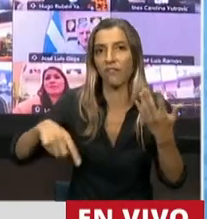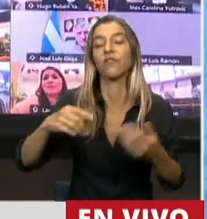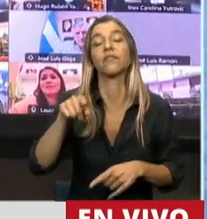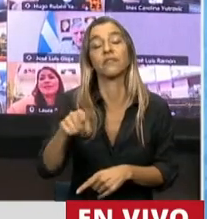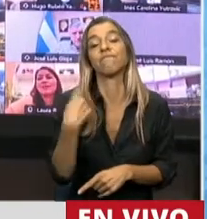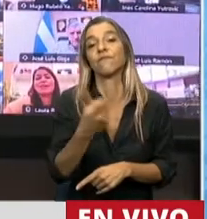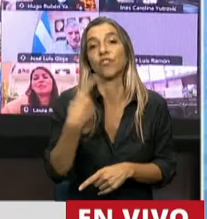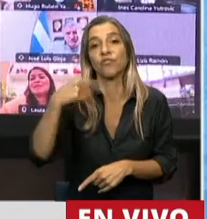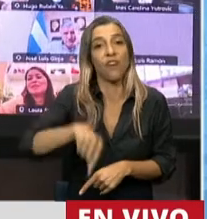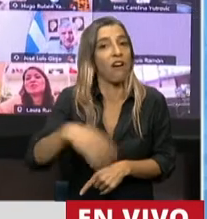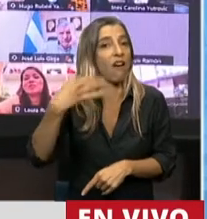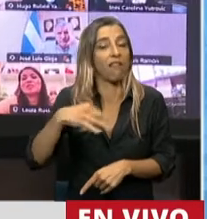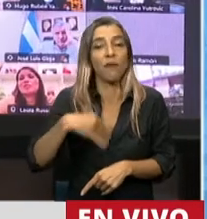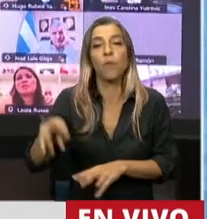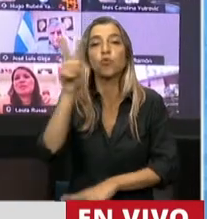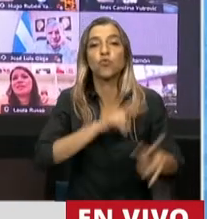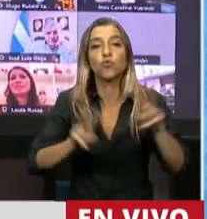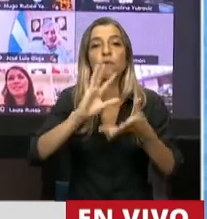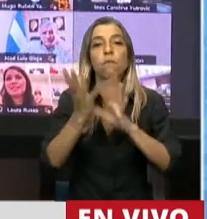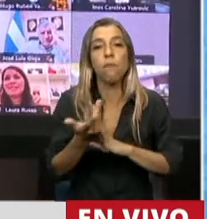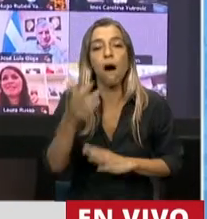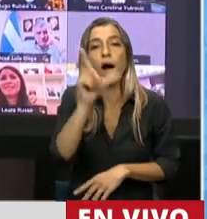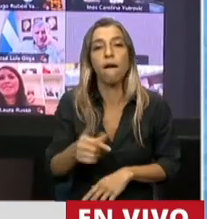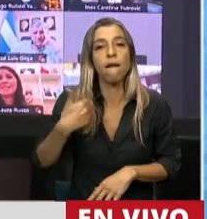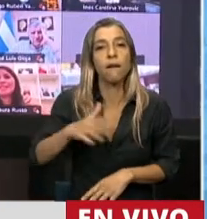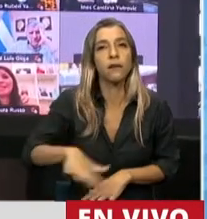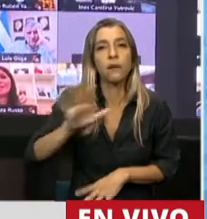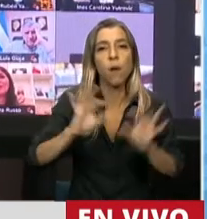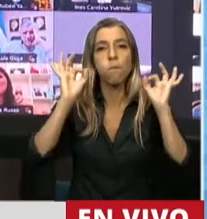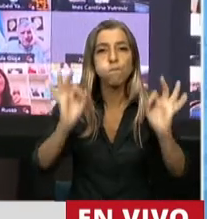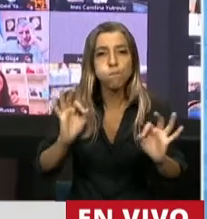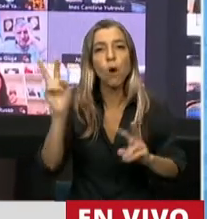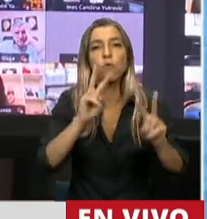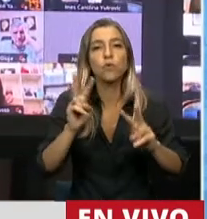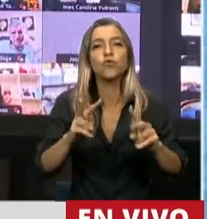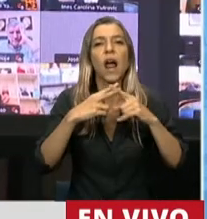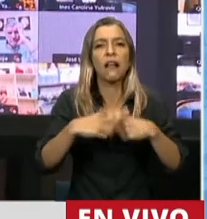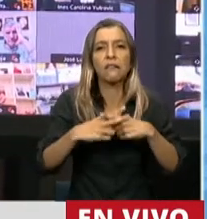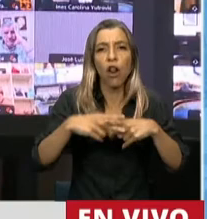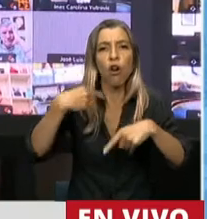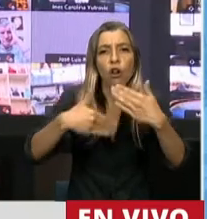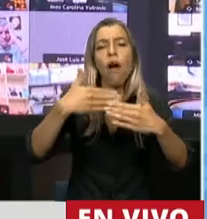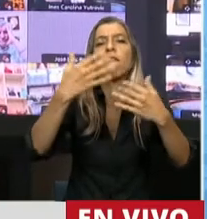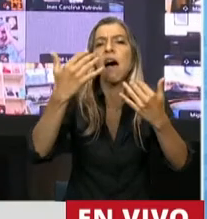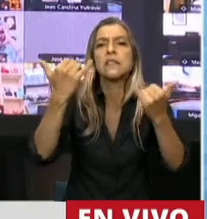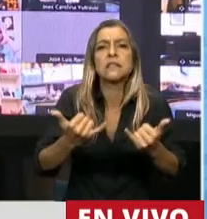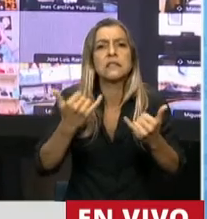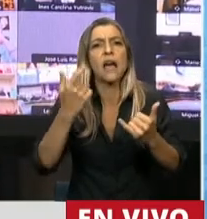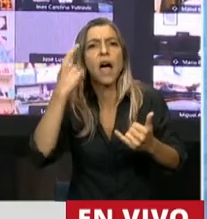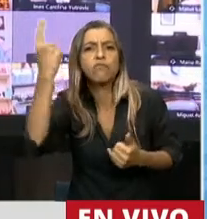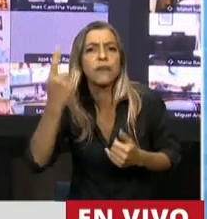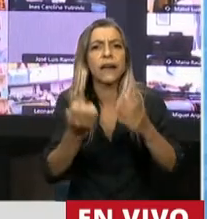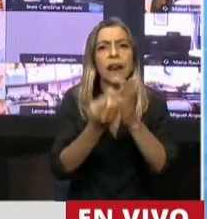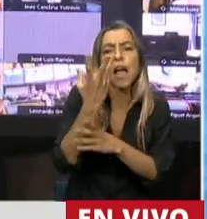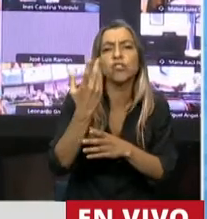posibilidad de combinar información, esfuerzos y activos territoriales para adquirir condiciones de competitividad